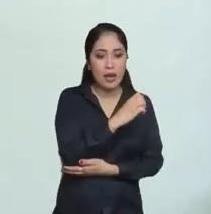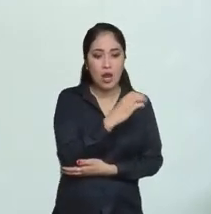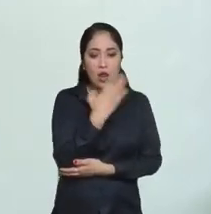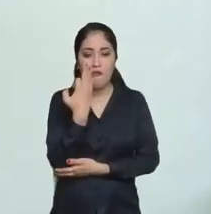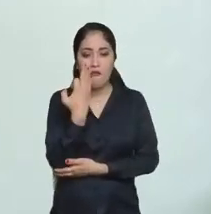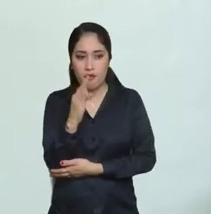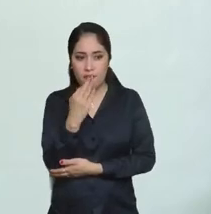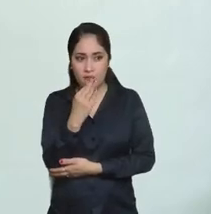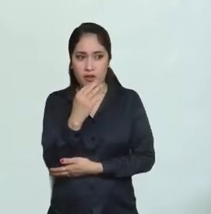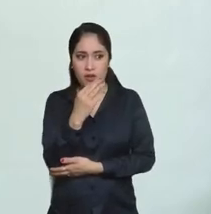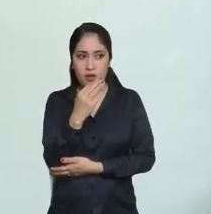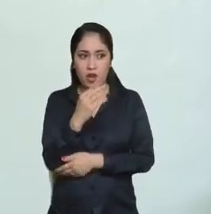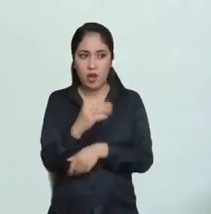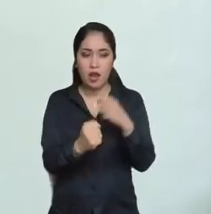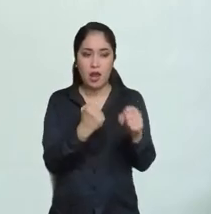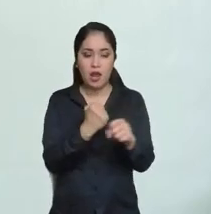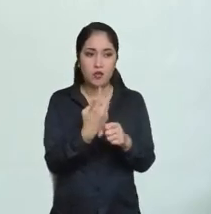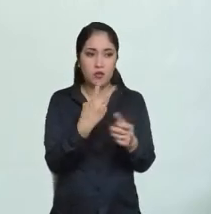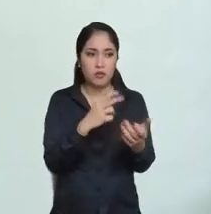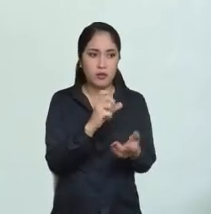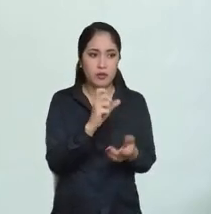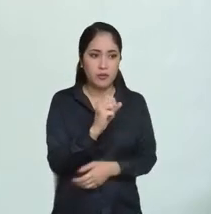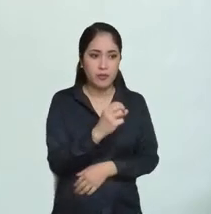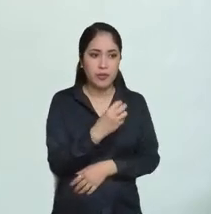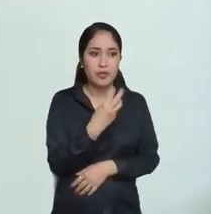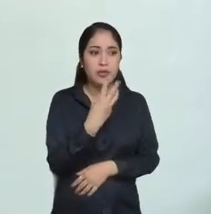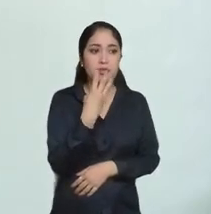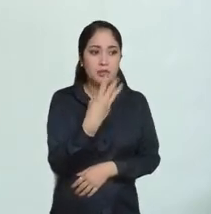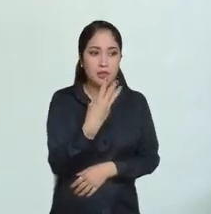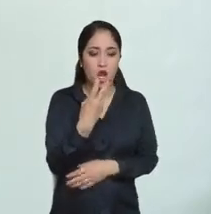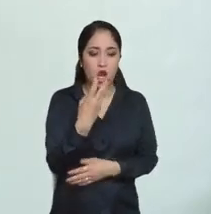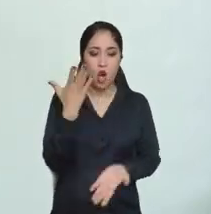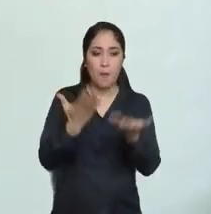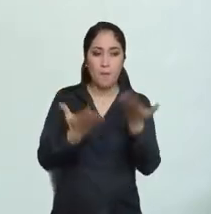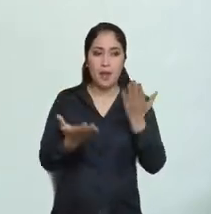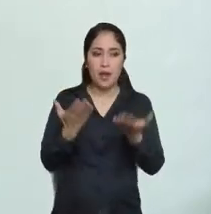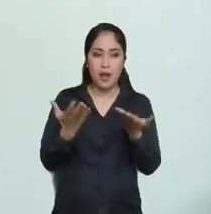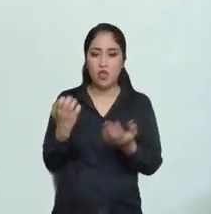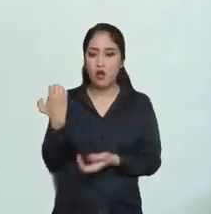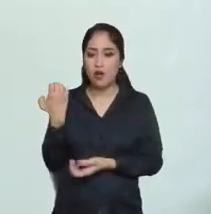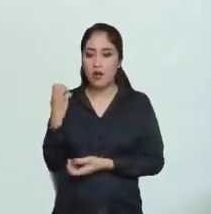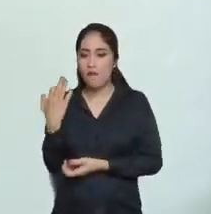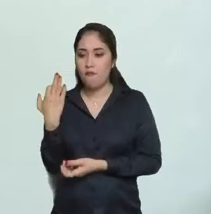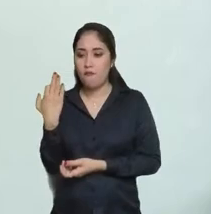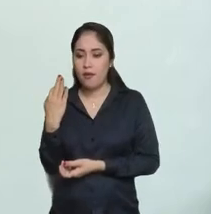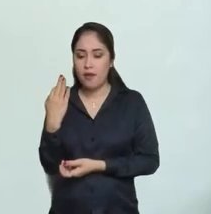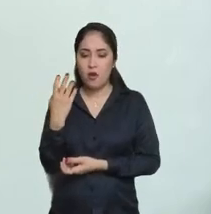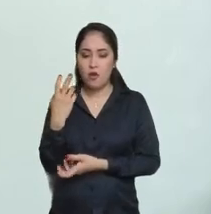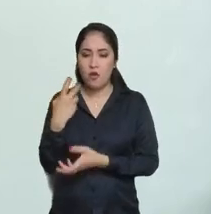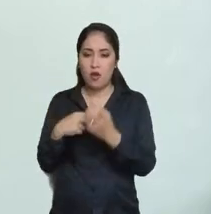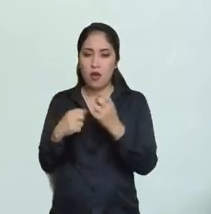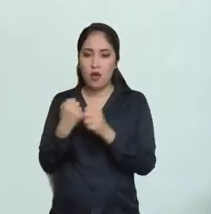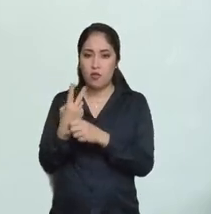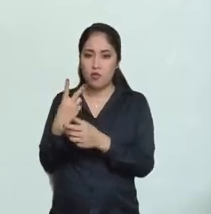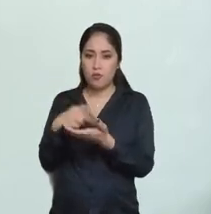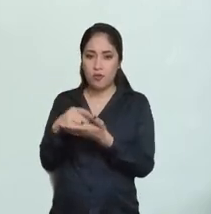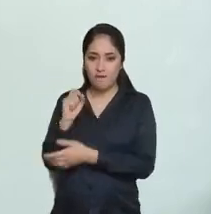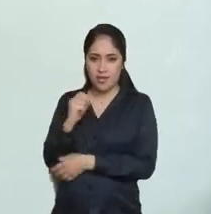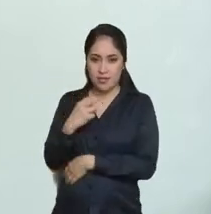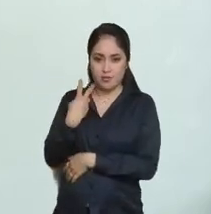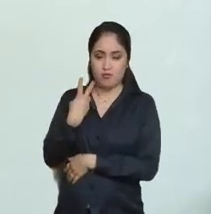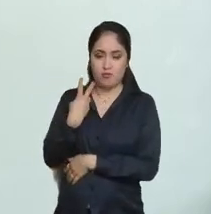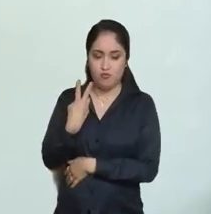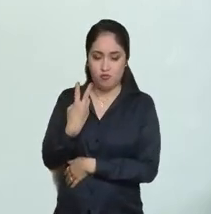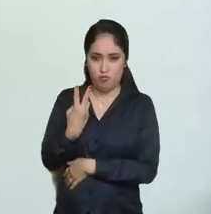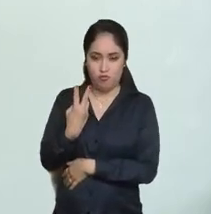respecto de enero y febrero de 2022. Yo creo que si hacemos un contexto más amplio, podemos tener una idea más clara de cuál es el